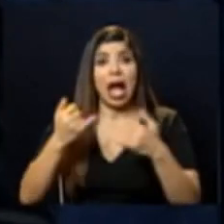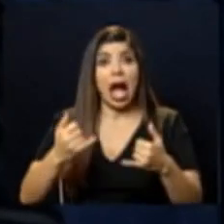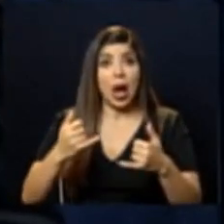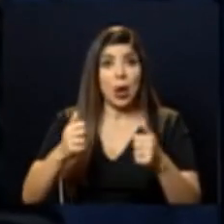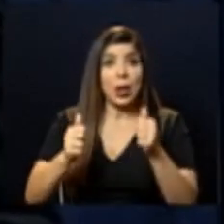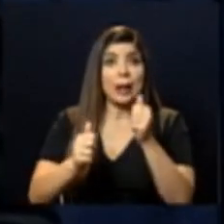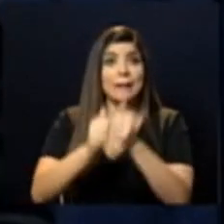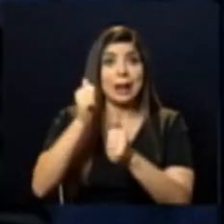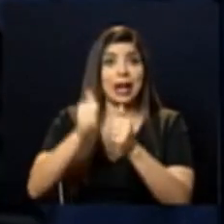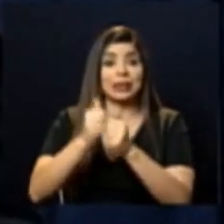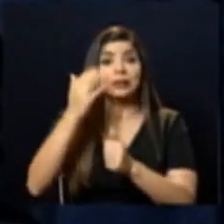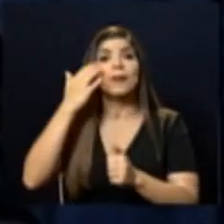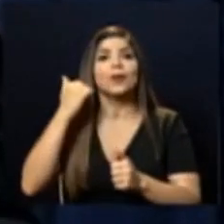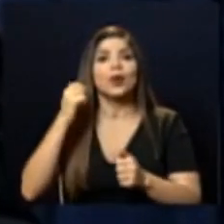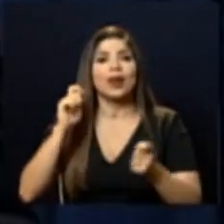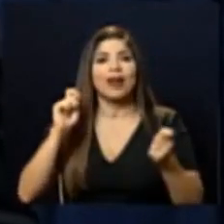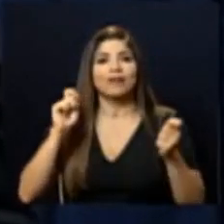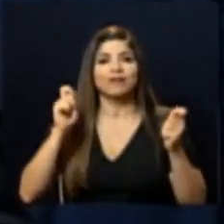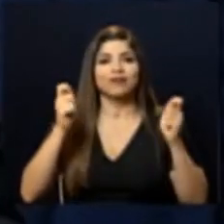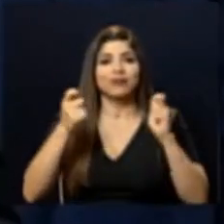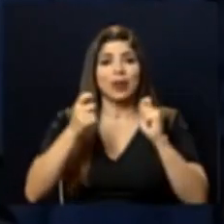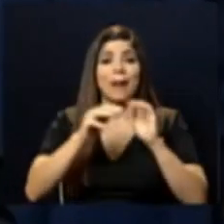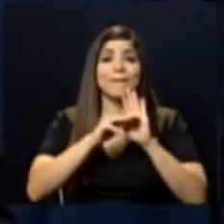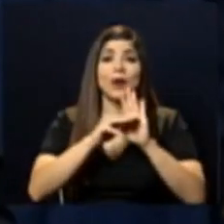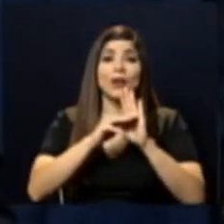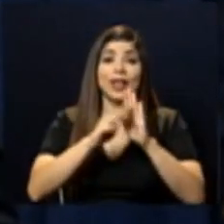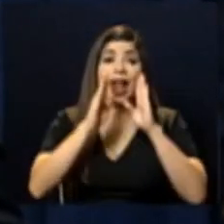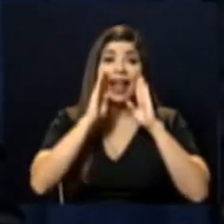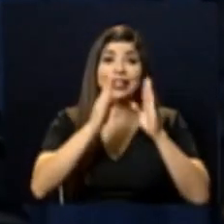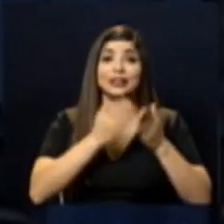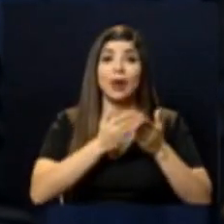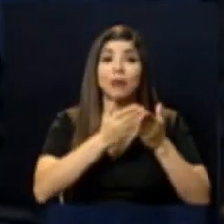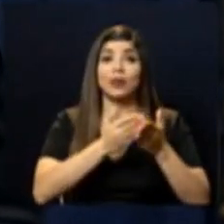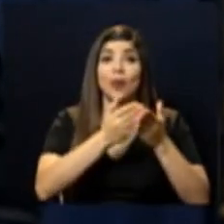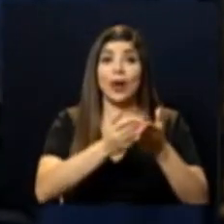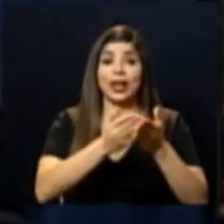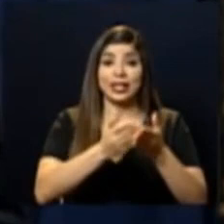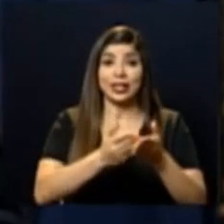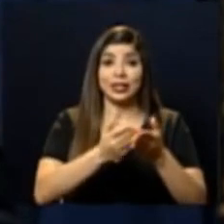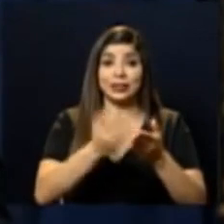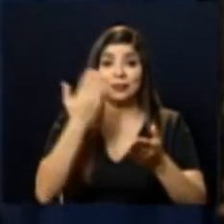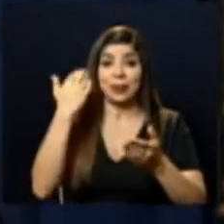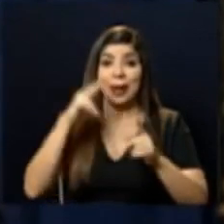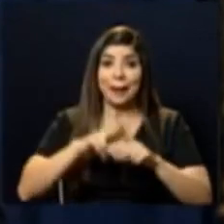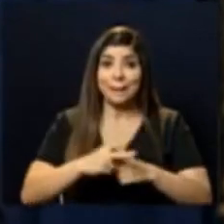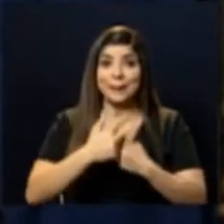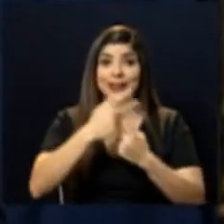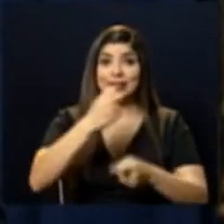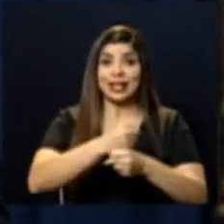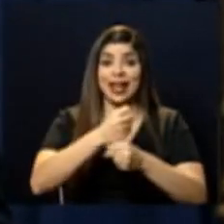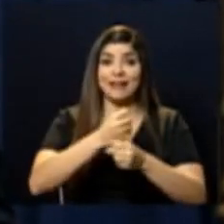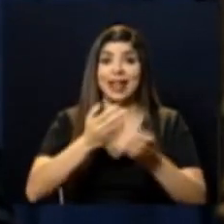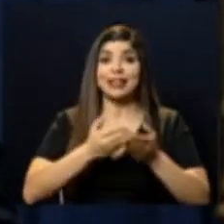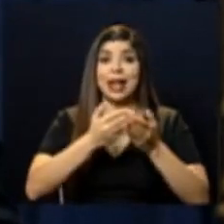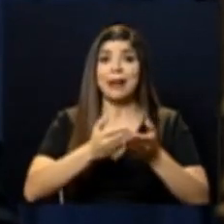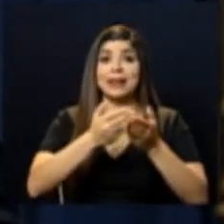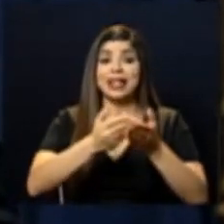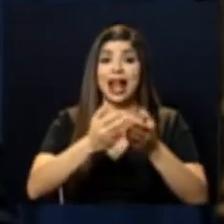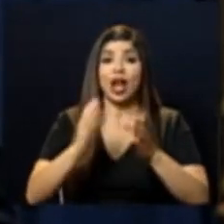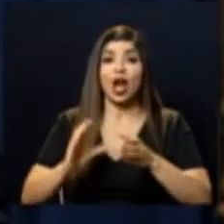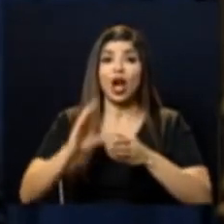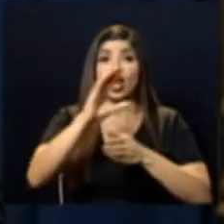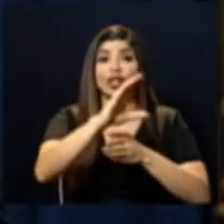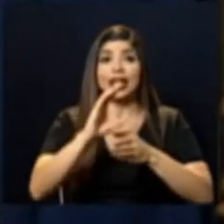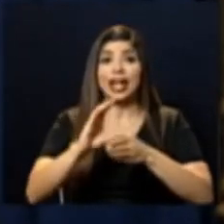presentes por la transición en el modelo de atención portuaria tras el inicio de operaciones de la Terminal de Contenedores